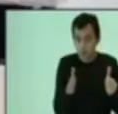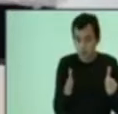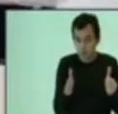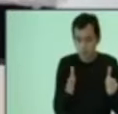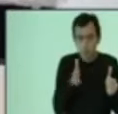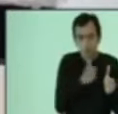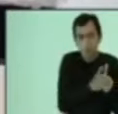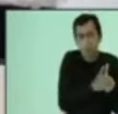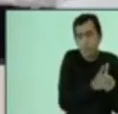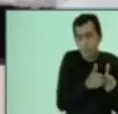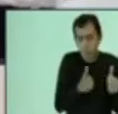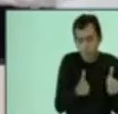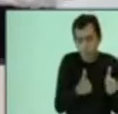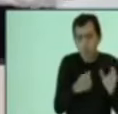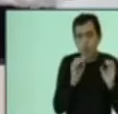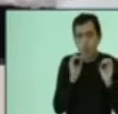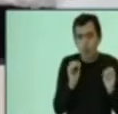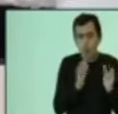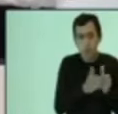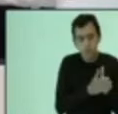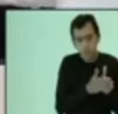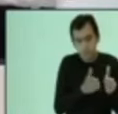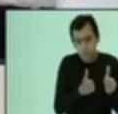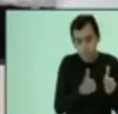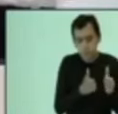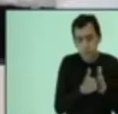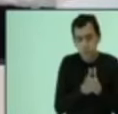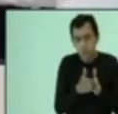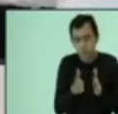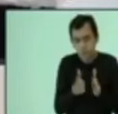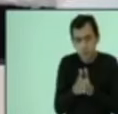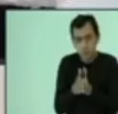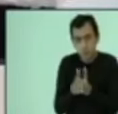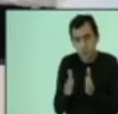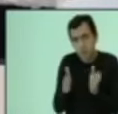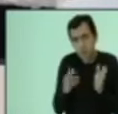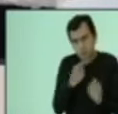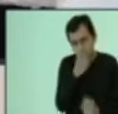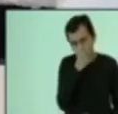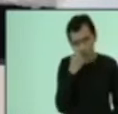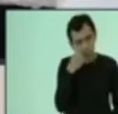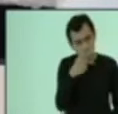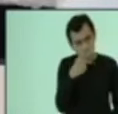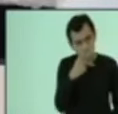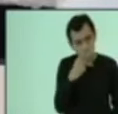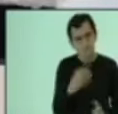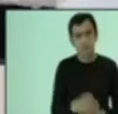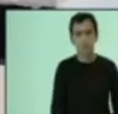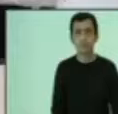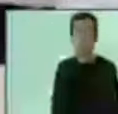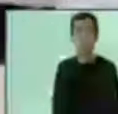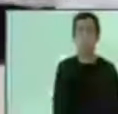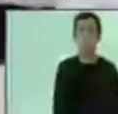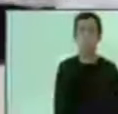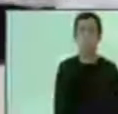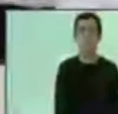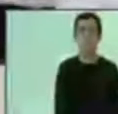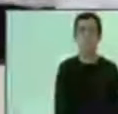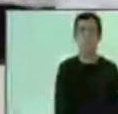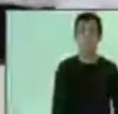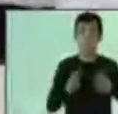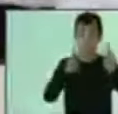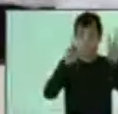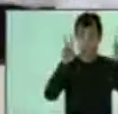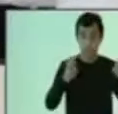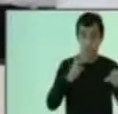sola exhibición o ir segmentándola de acuerdo a su consideración. El tercer tema